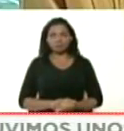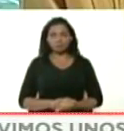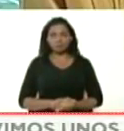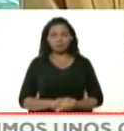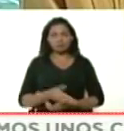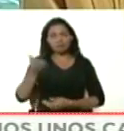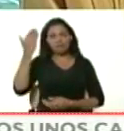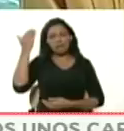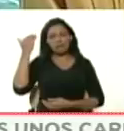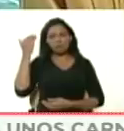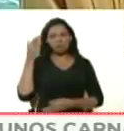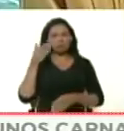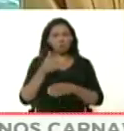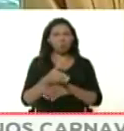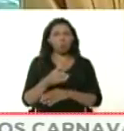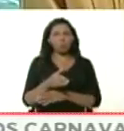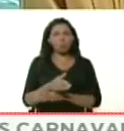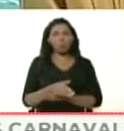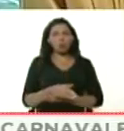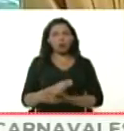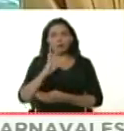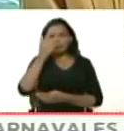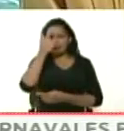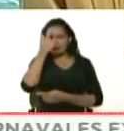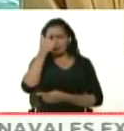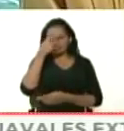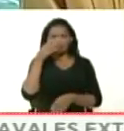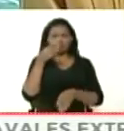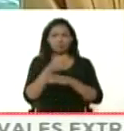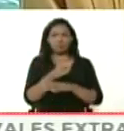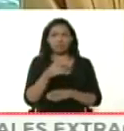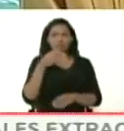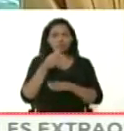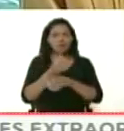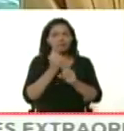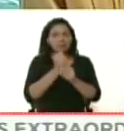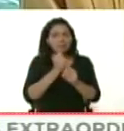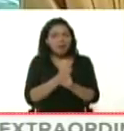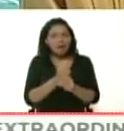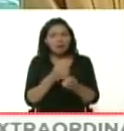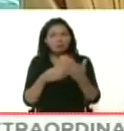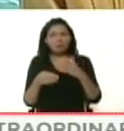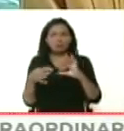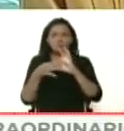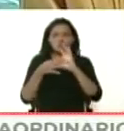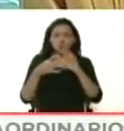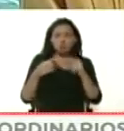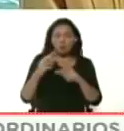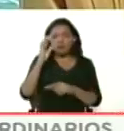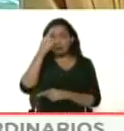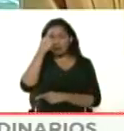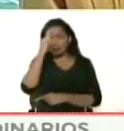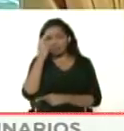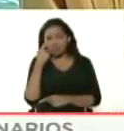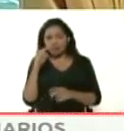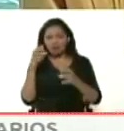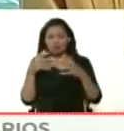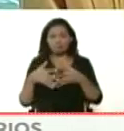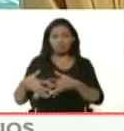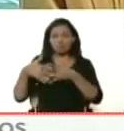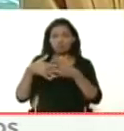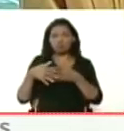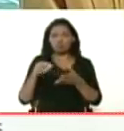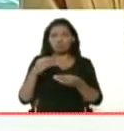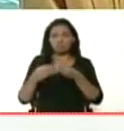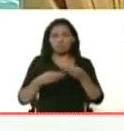Ayer estaba en la India Donald Trump y en vez de dedicarse a trabajar por las relaciones entre la India y Estados Unidos,